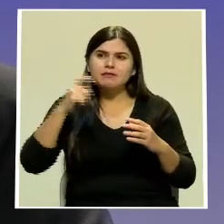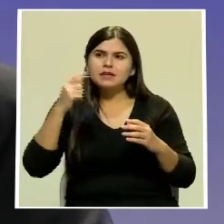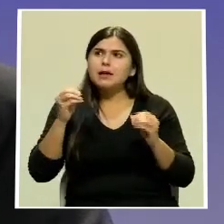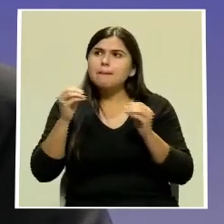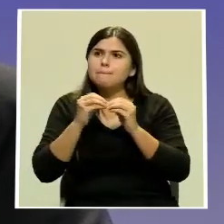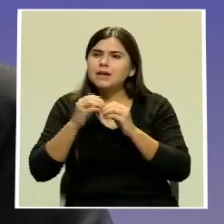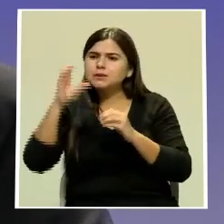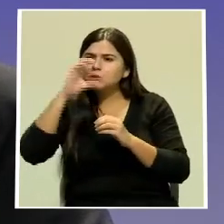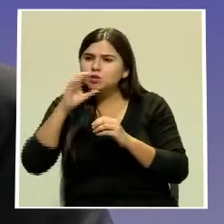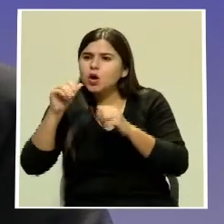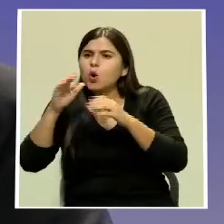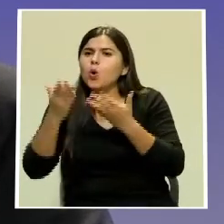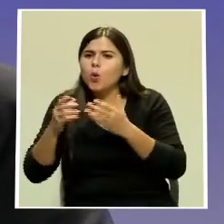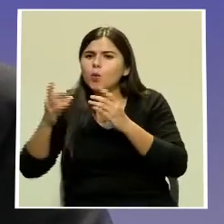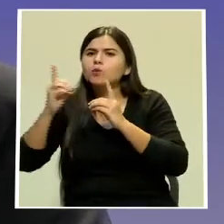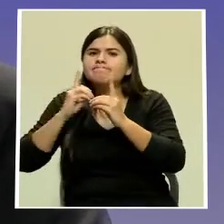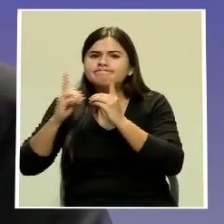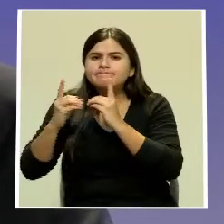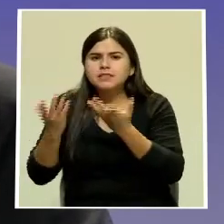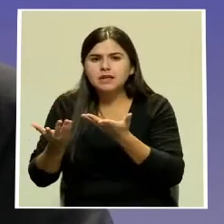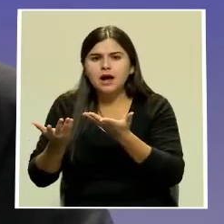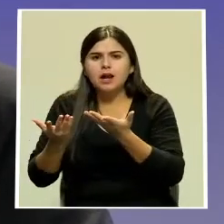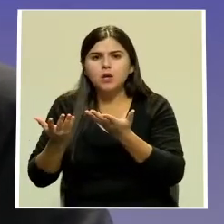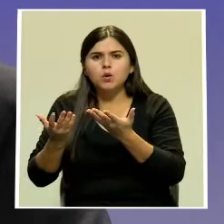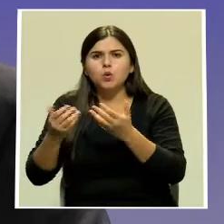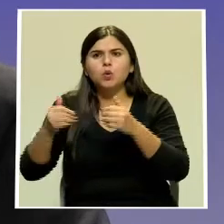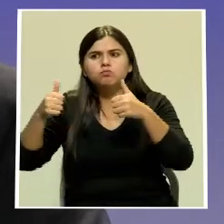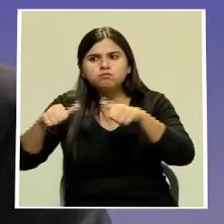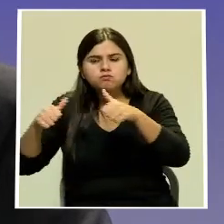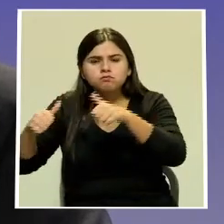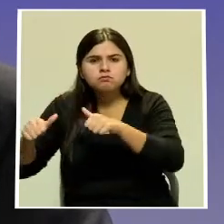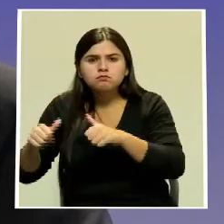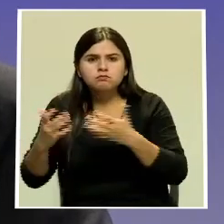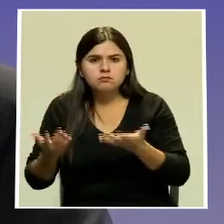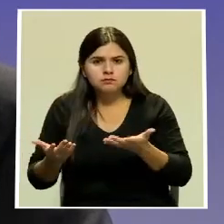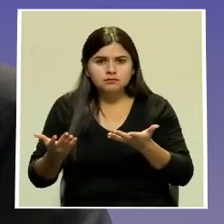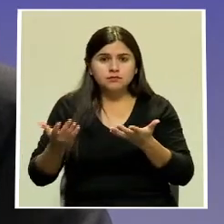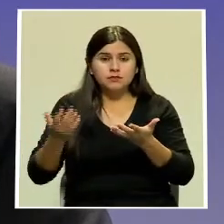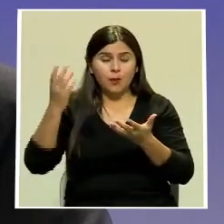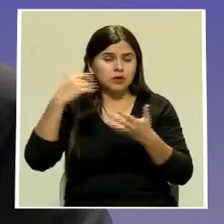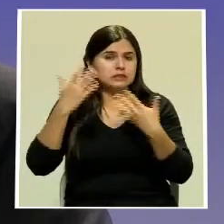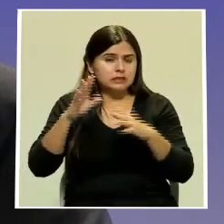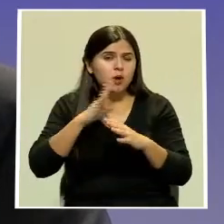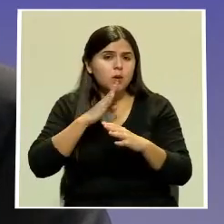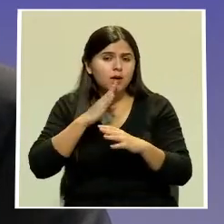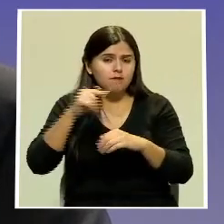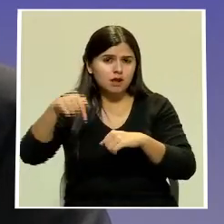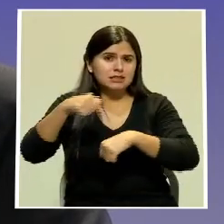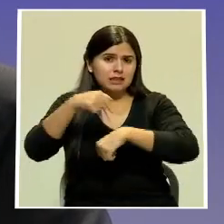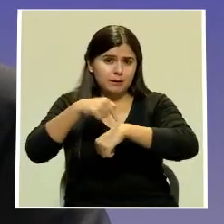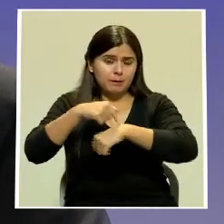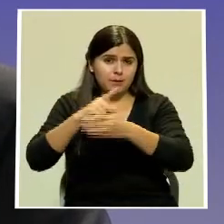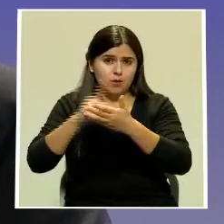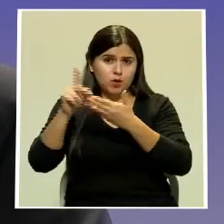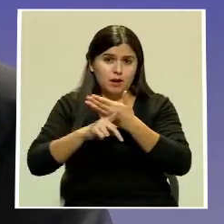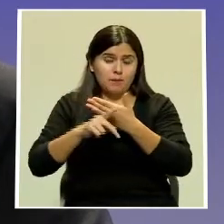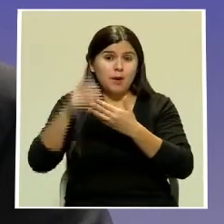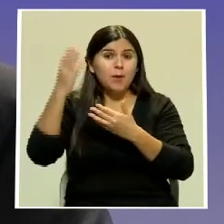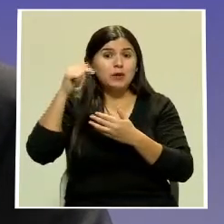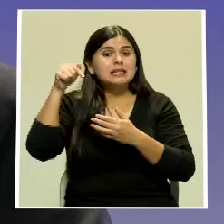poder reaccionar ante las cosas que nos aquejan y las cuales hemos conversado en esta etapa del programa. Yo creo que ahí es donde radica una posible